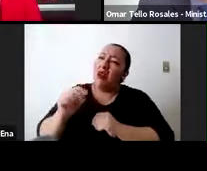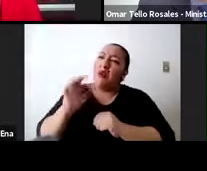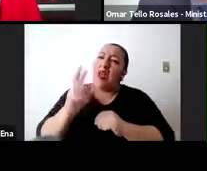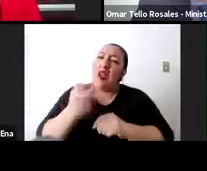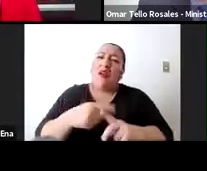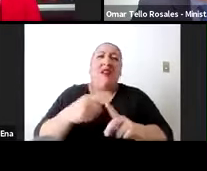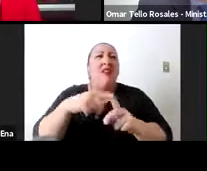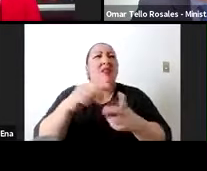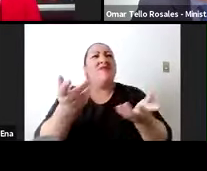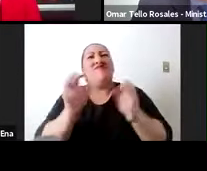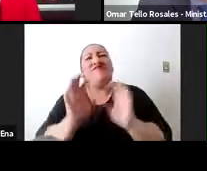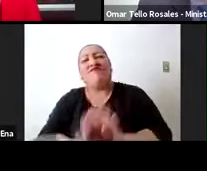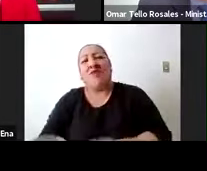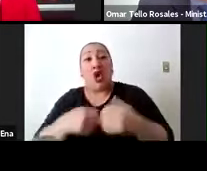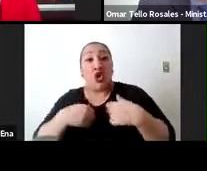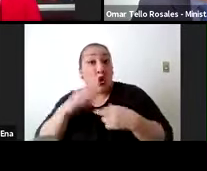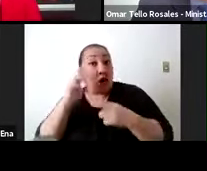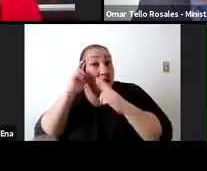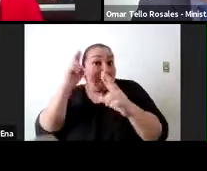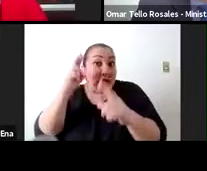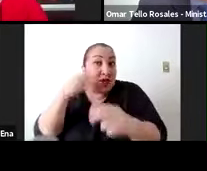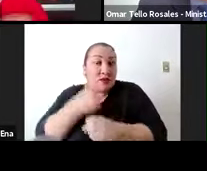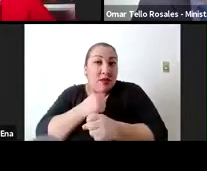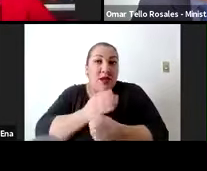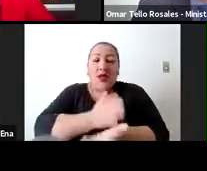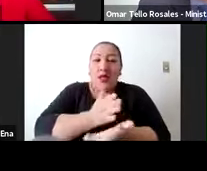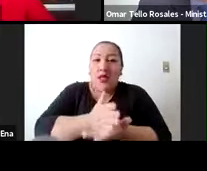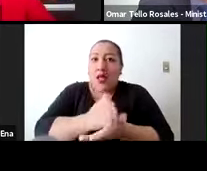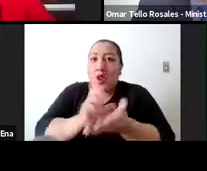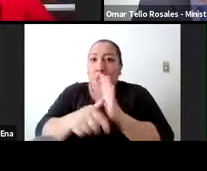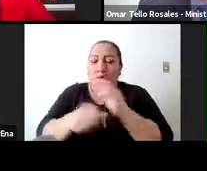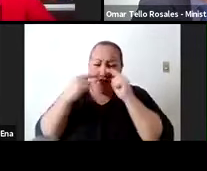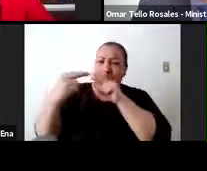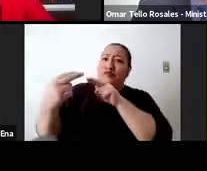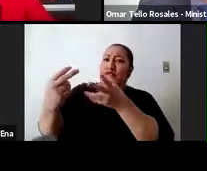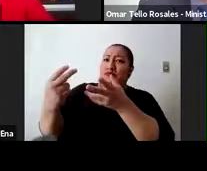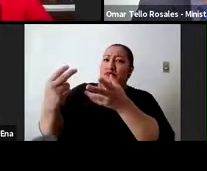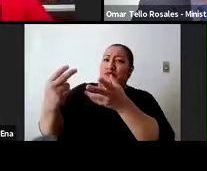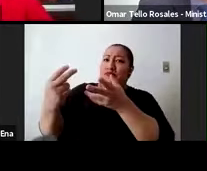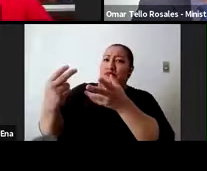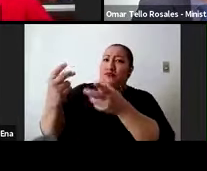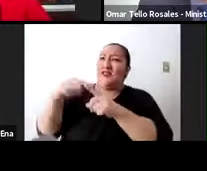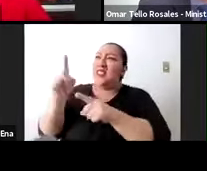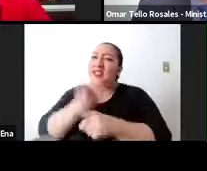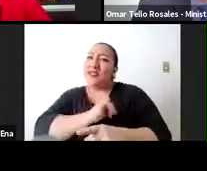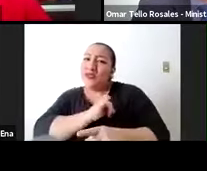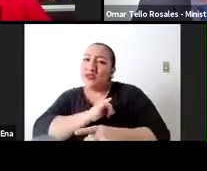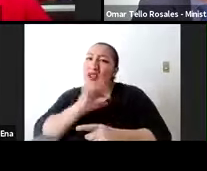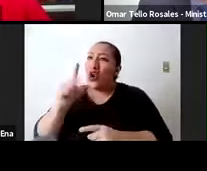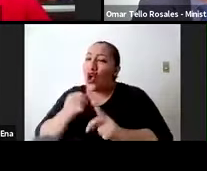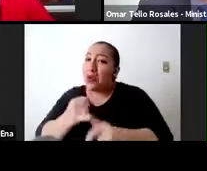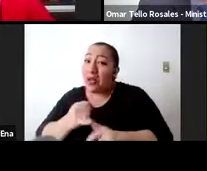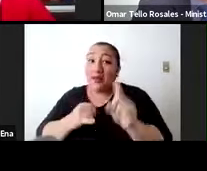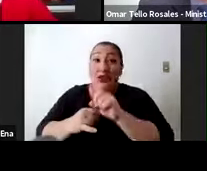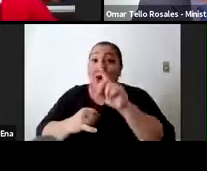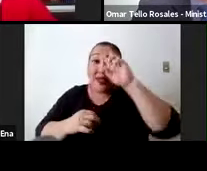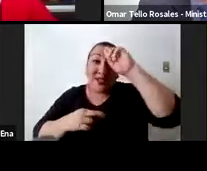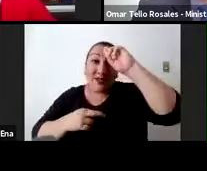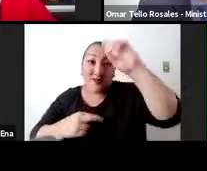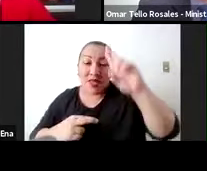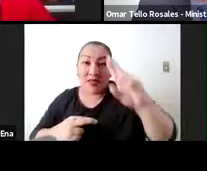las reglas, y que se encuentra de pronto con que hay ciertos sectores que no las respetan, y en esa